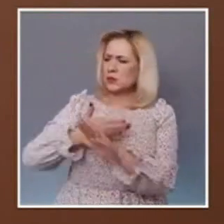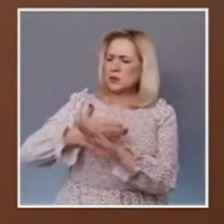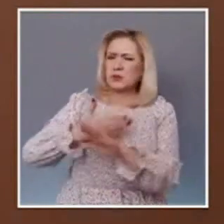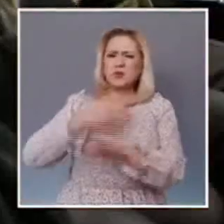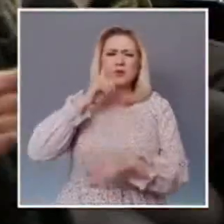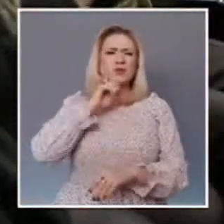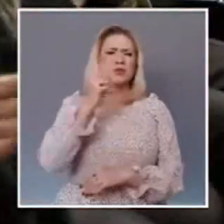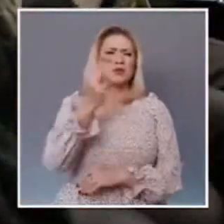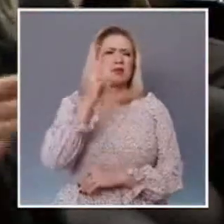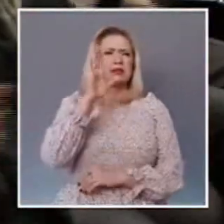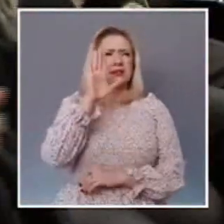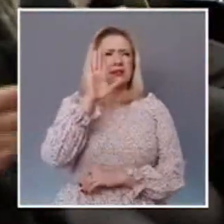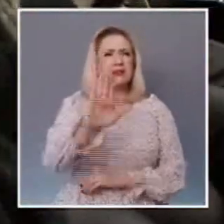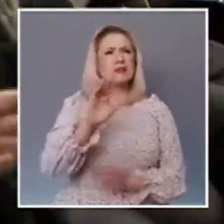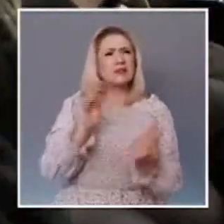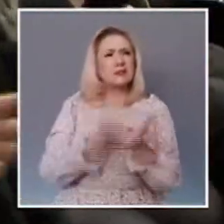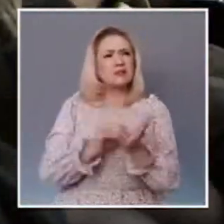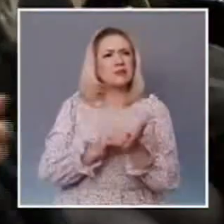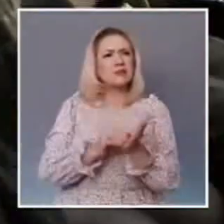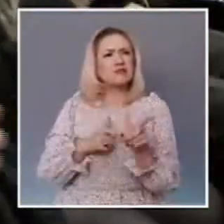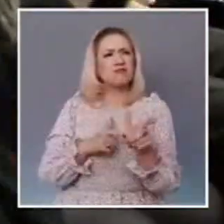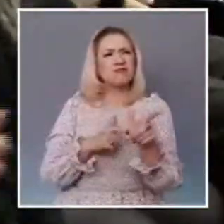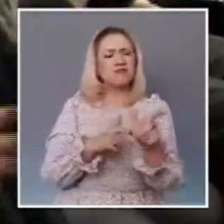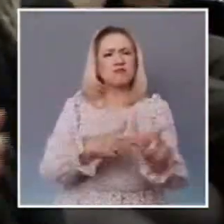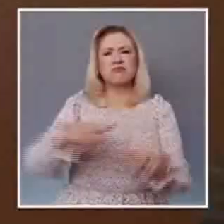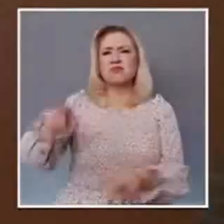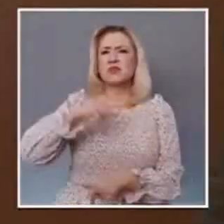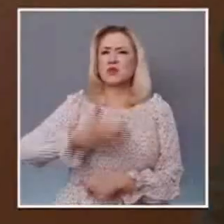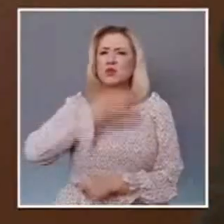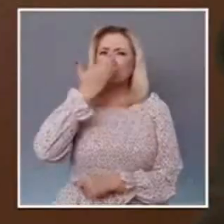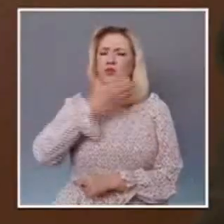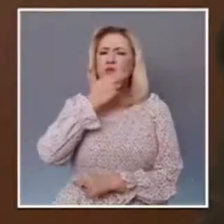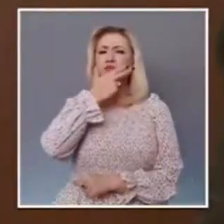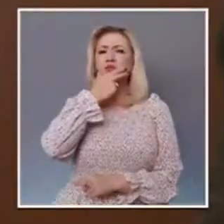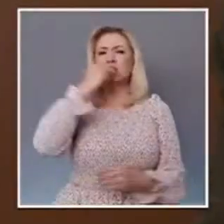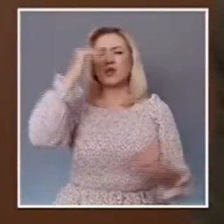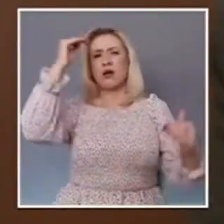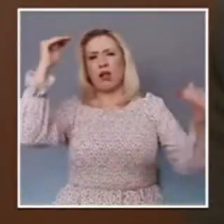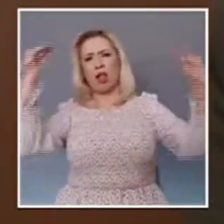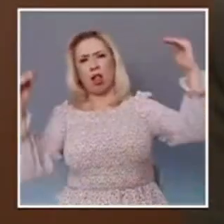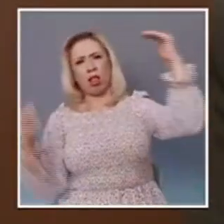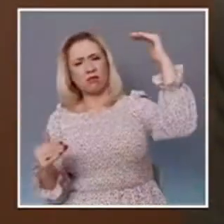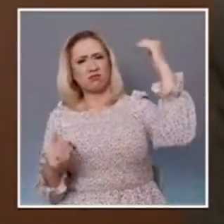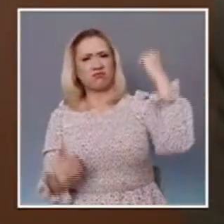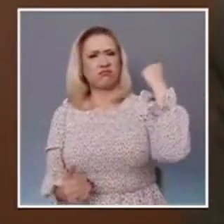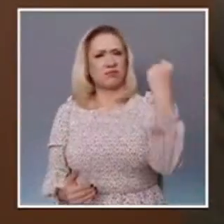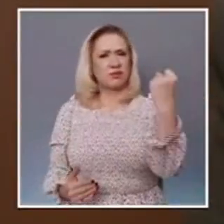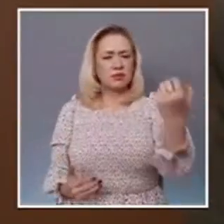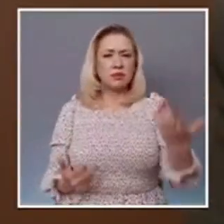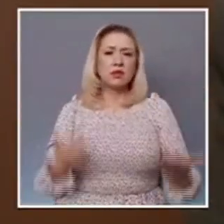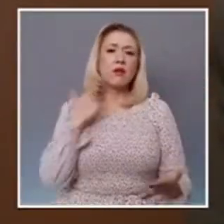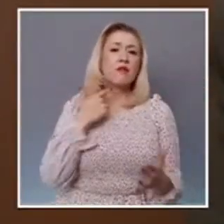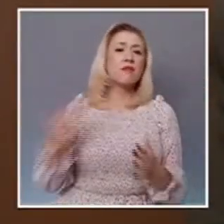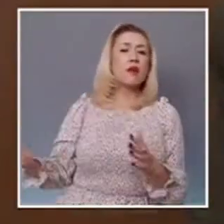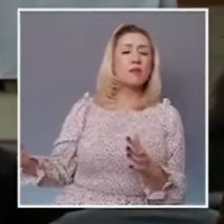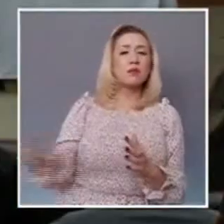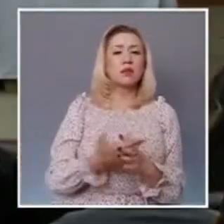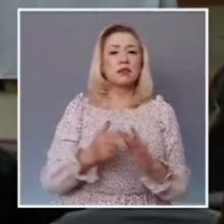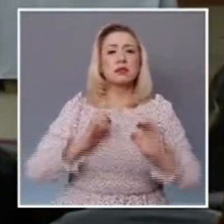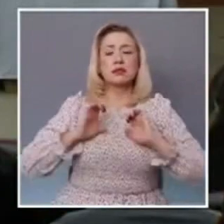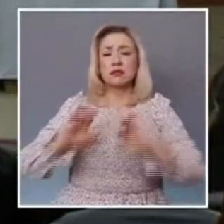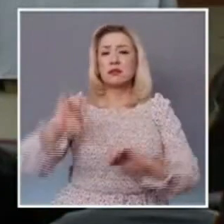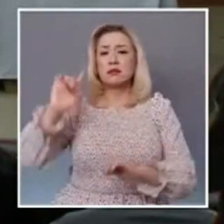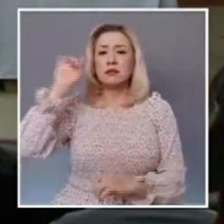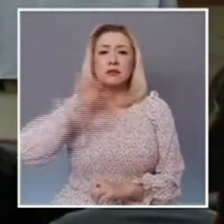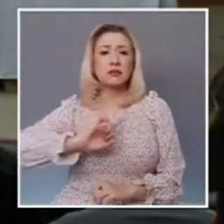que persisten en una sociedad patriarcal. Esto en el marco del Foro Feminicidio, la forma extrema de violencia contra las mujeres que